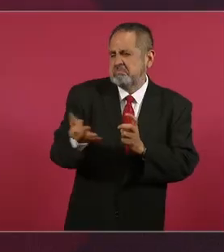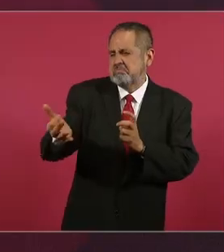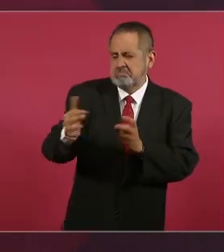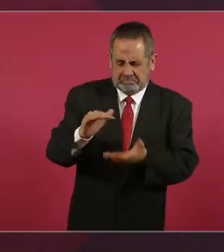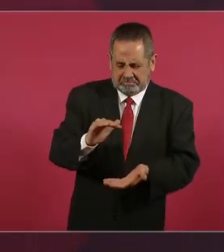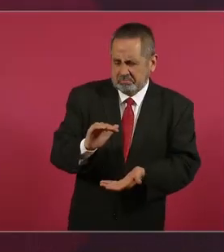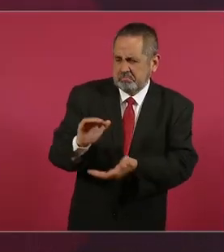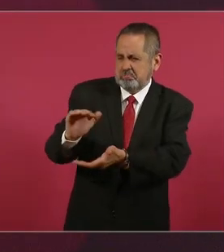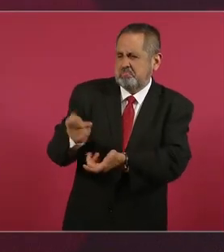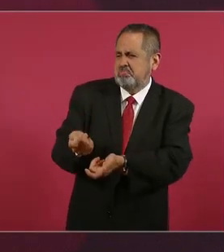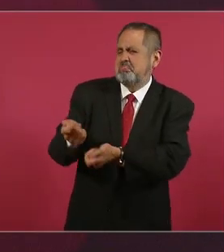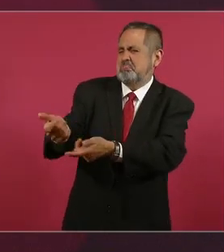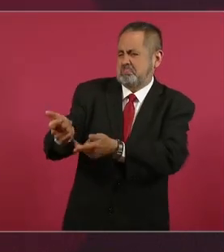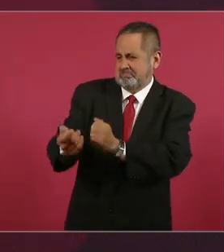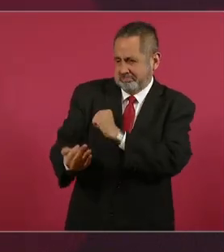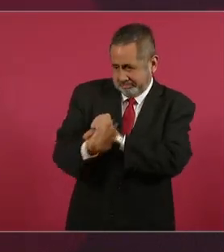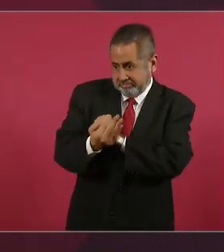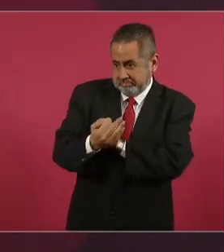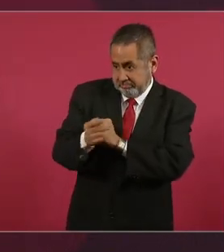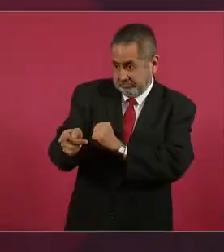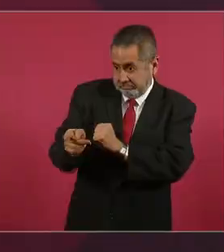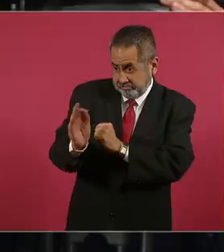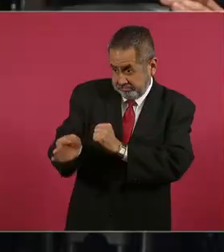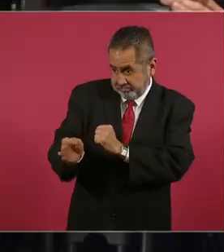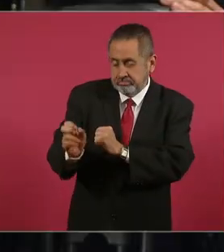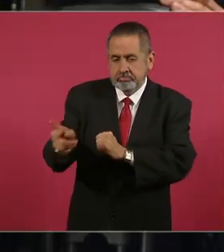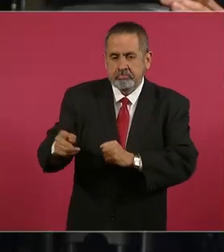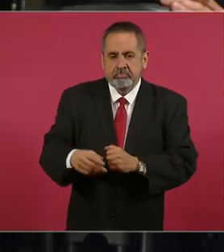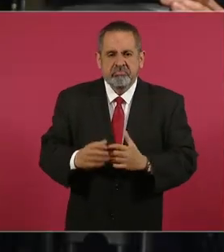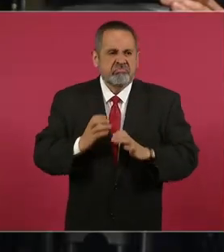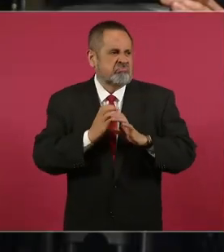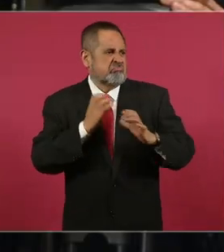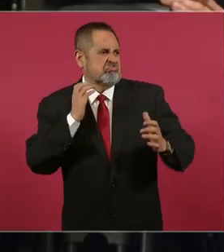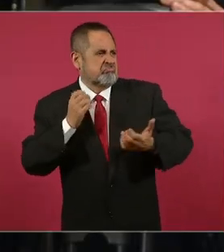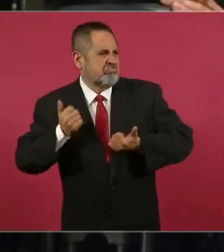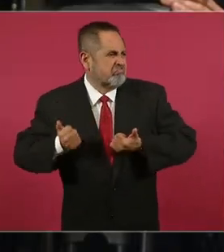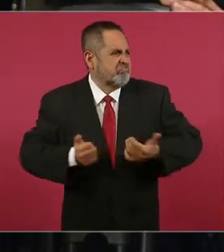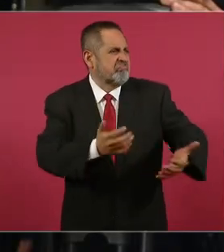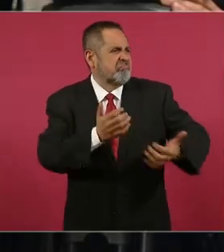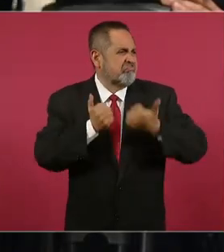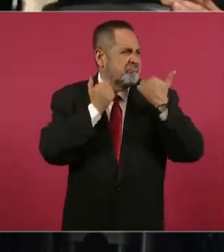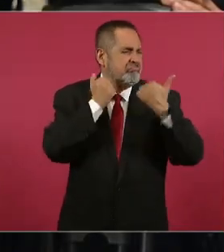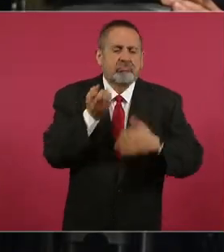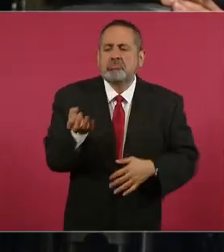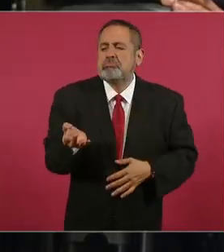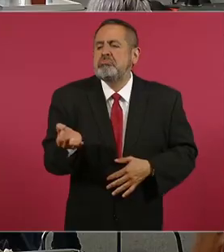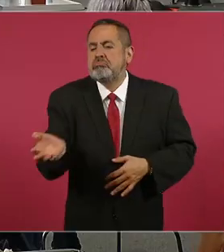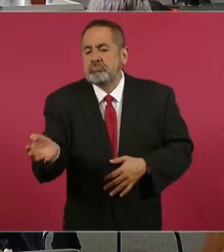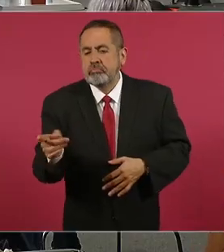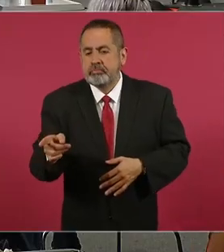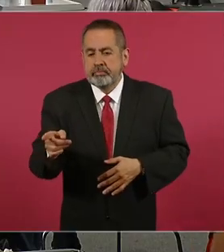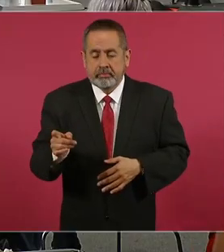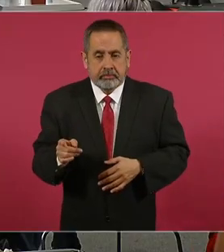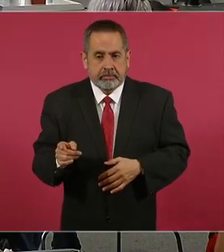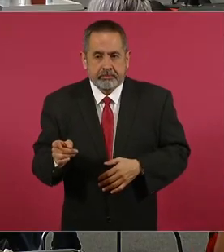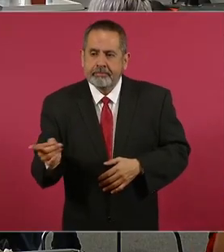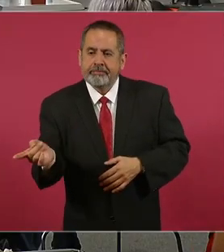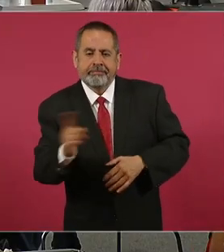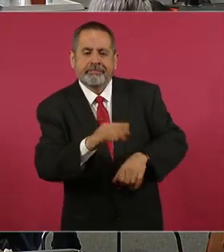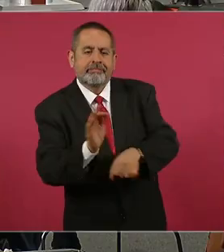bidones de gasolina y ellos se llevaban las pipas, pero así tenían el apoyo de la